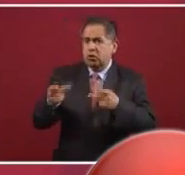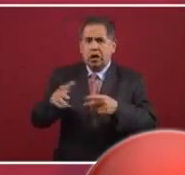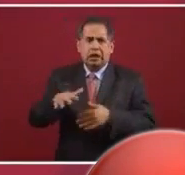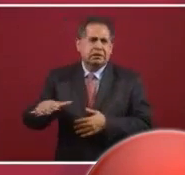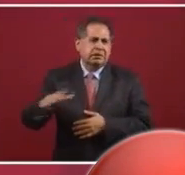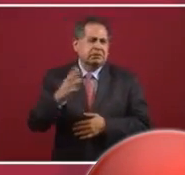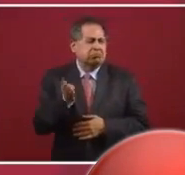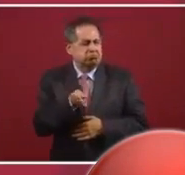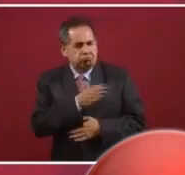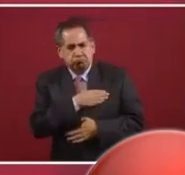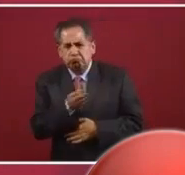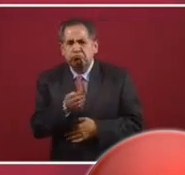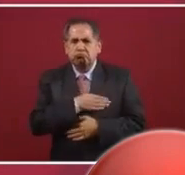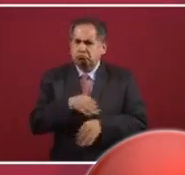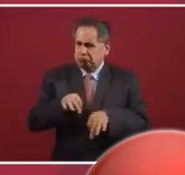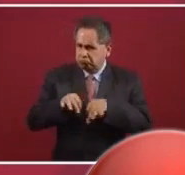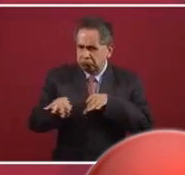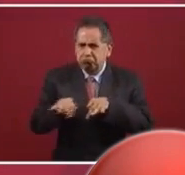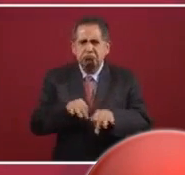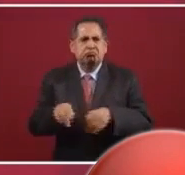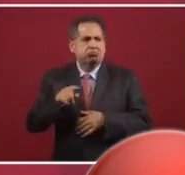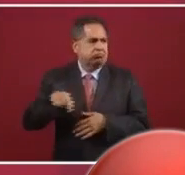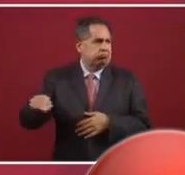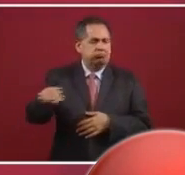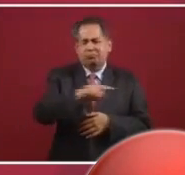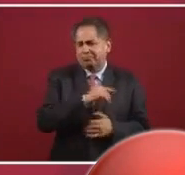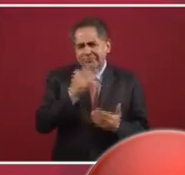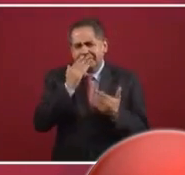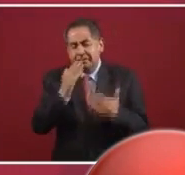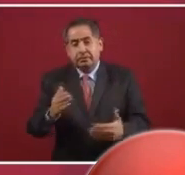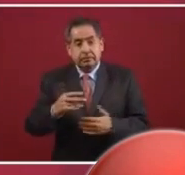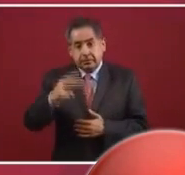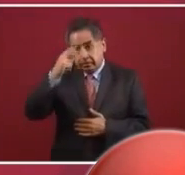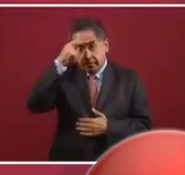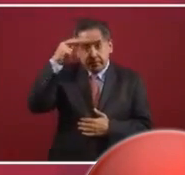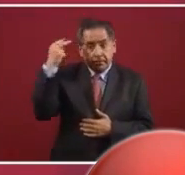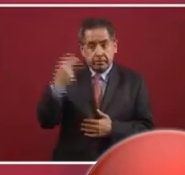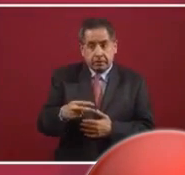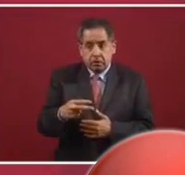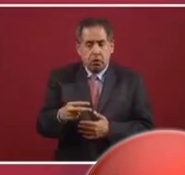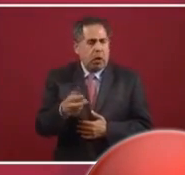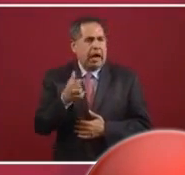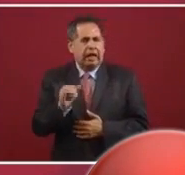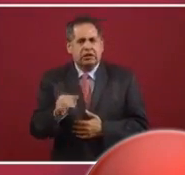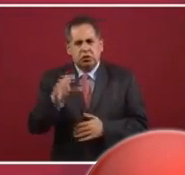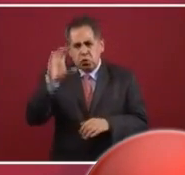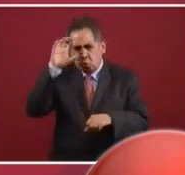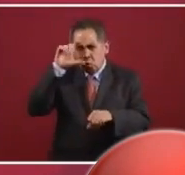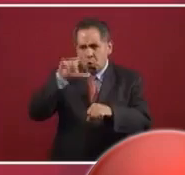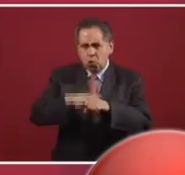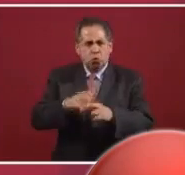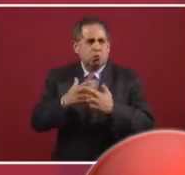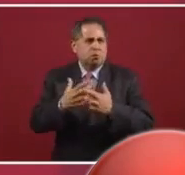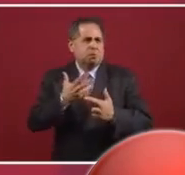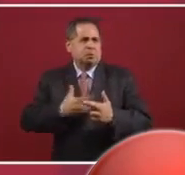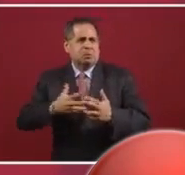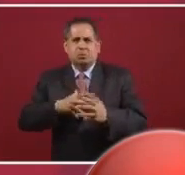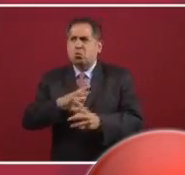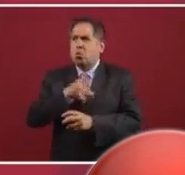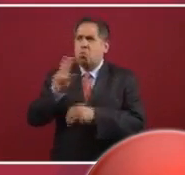pueblo bueno, un pueblo trabajador. México es de los países con más cultura en el mundo.